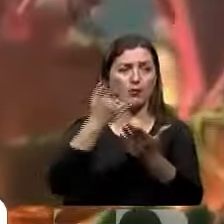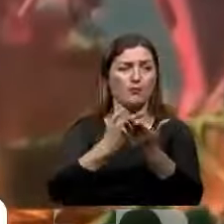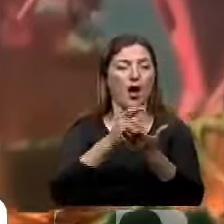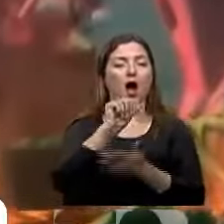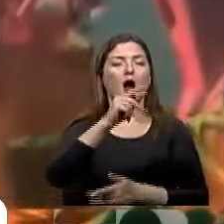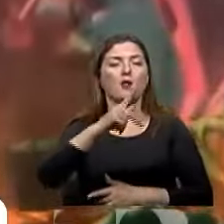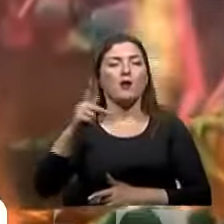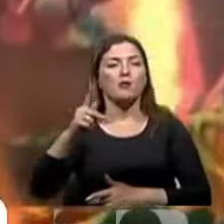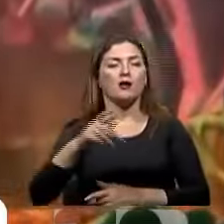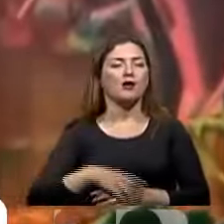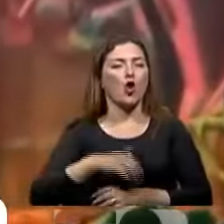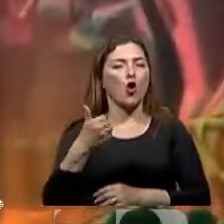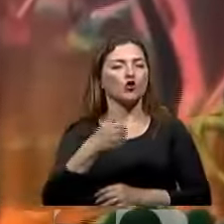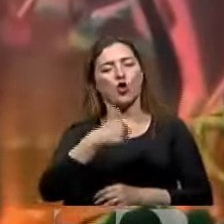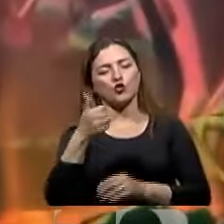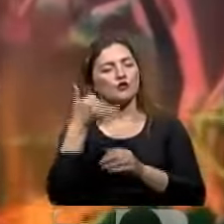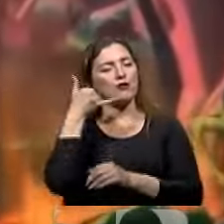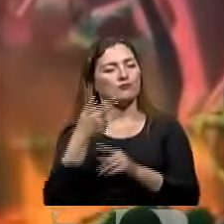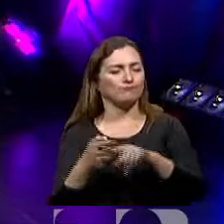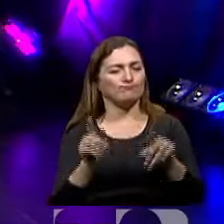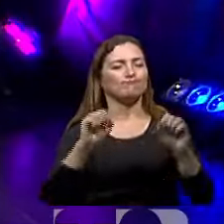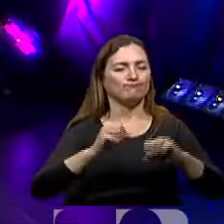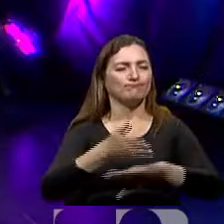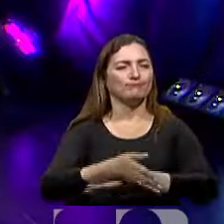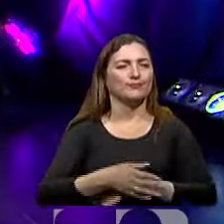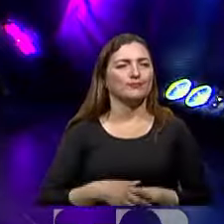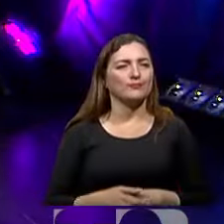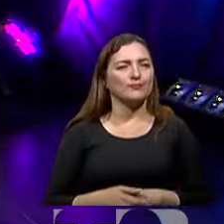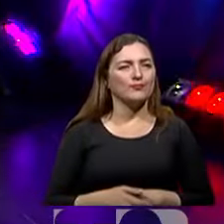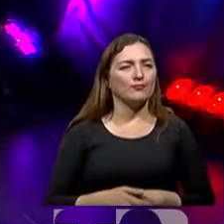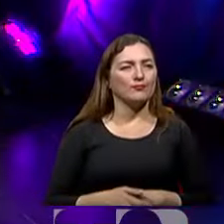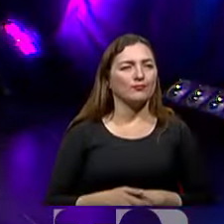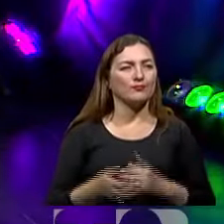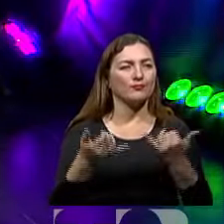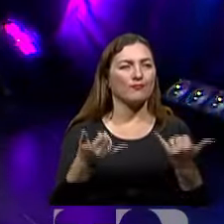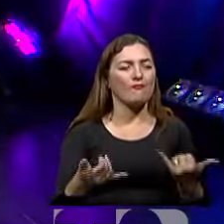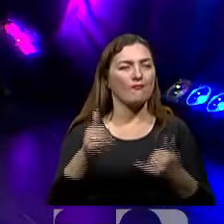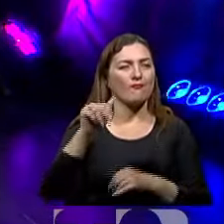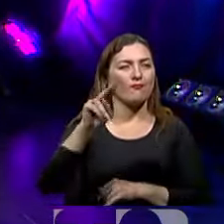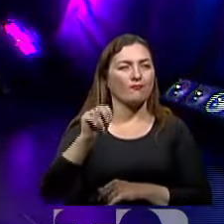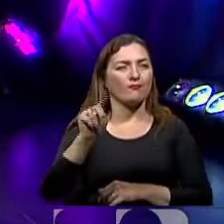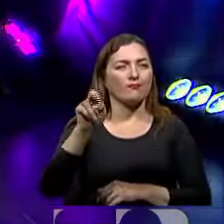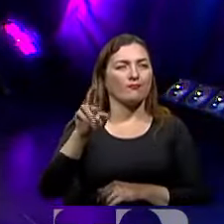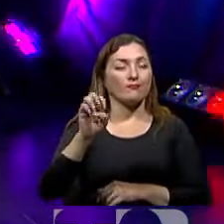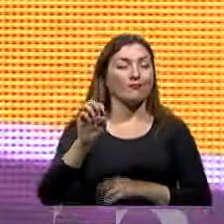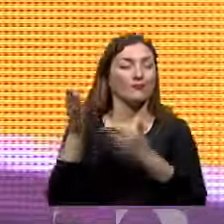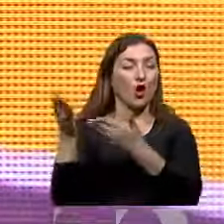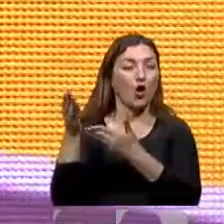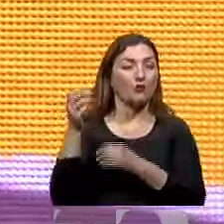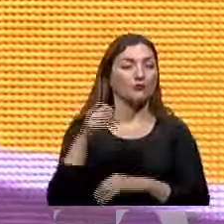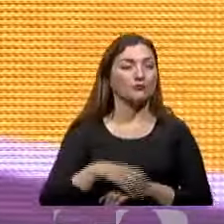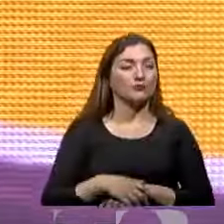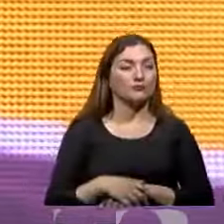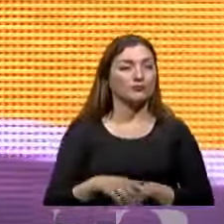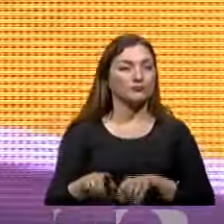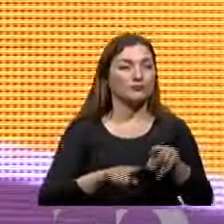aplicación para Android y PC. O Navia. Aquí ya estamos con Andre Onavia, más conocida como Yo Me Llamo